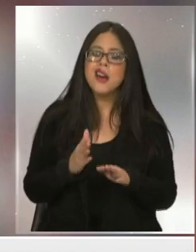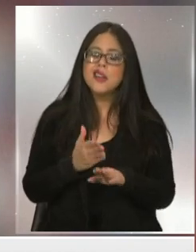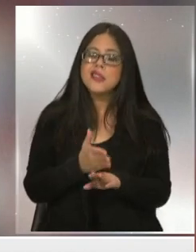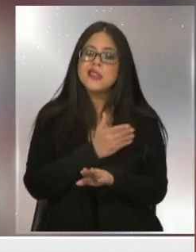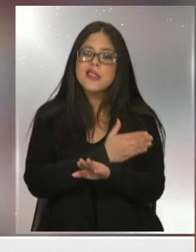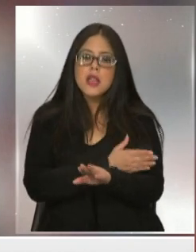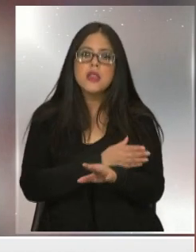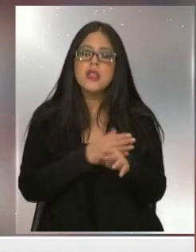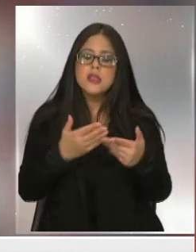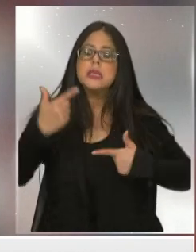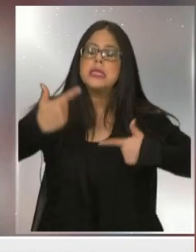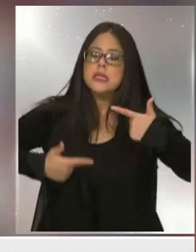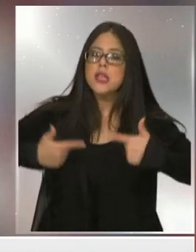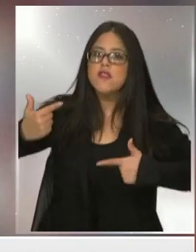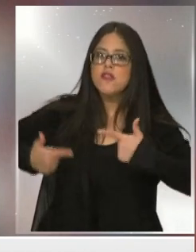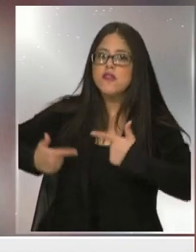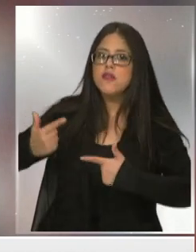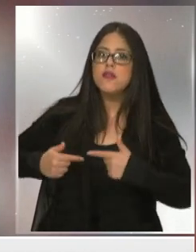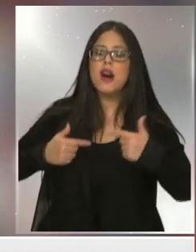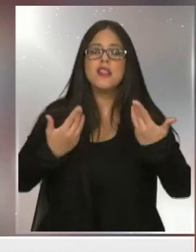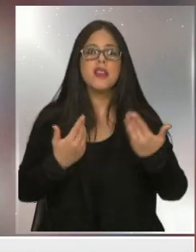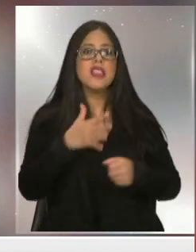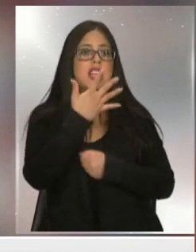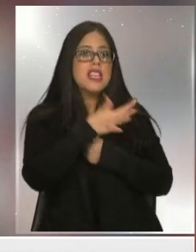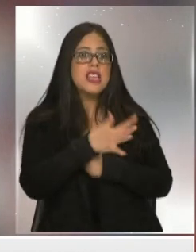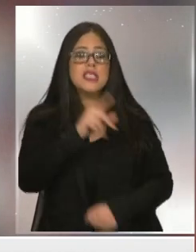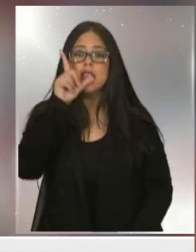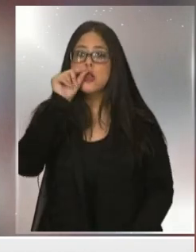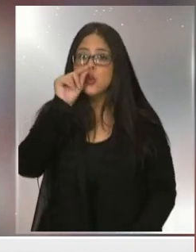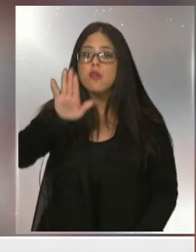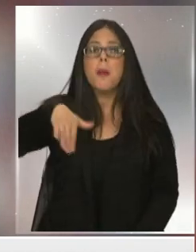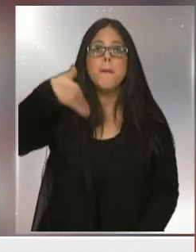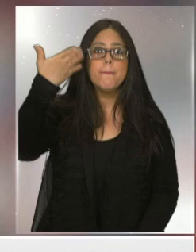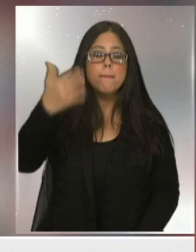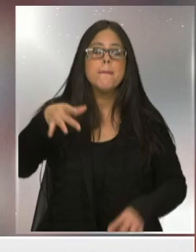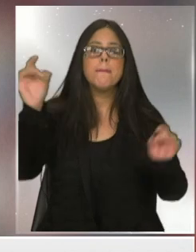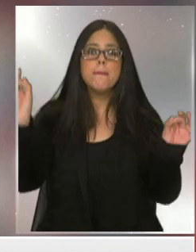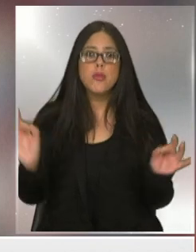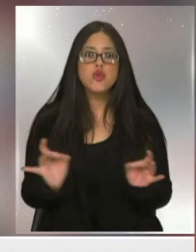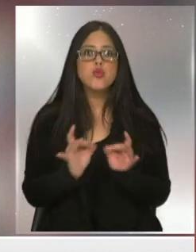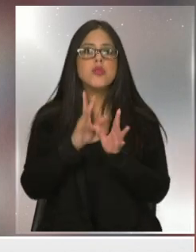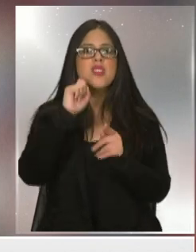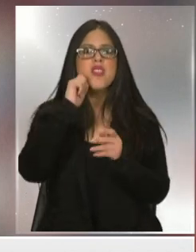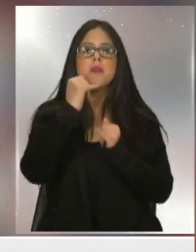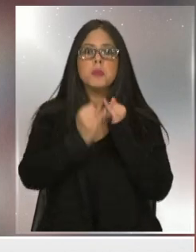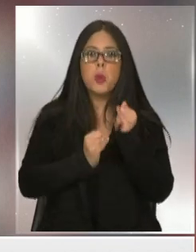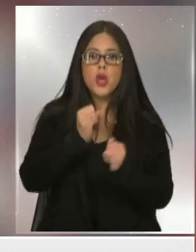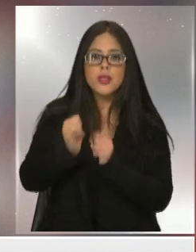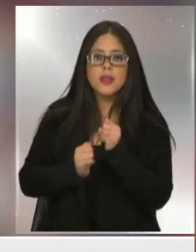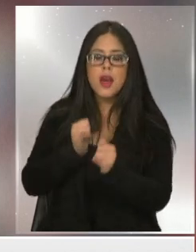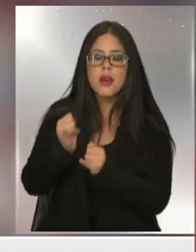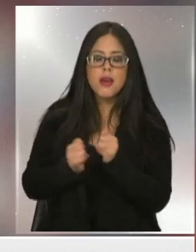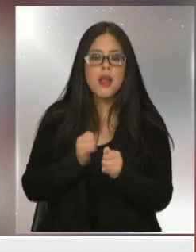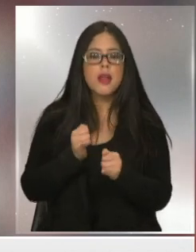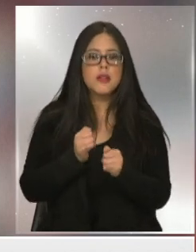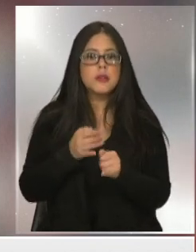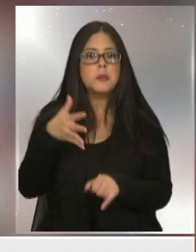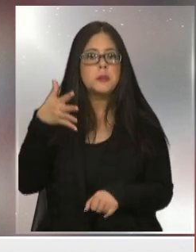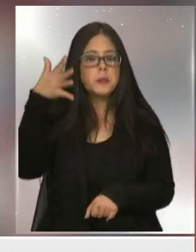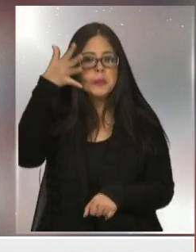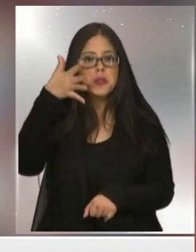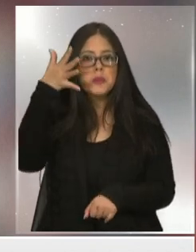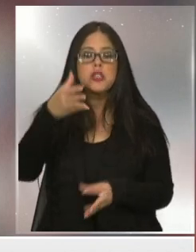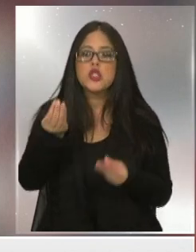debate entre Biden y Trump del 15 de octubre podría ser virtual. Esto mientras, obviamente, la